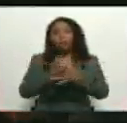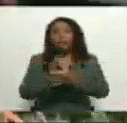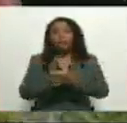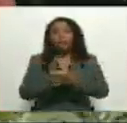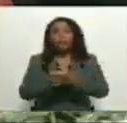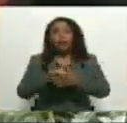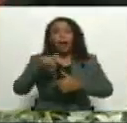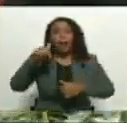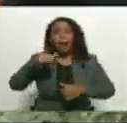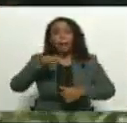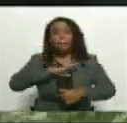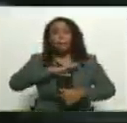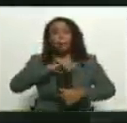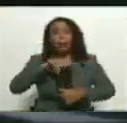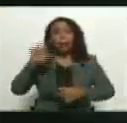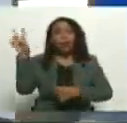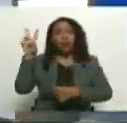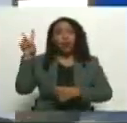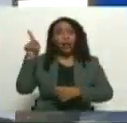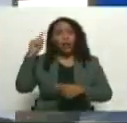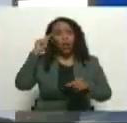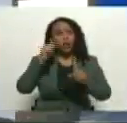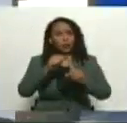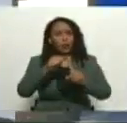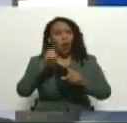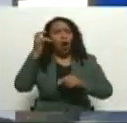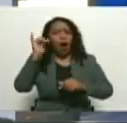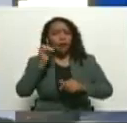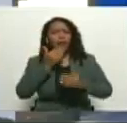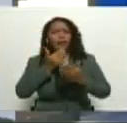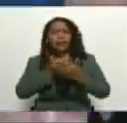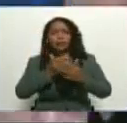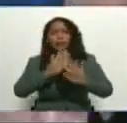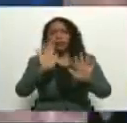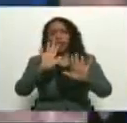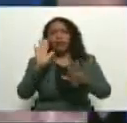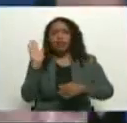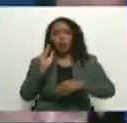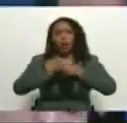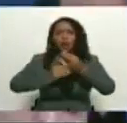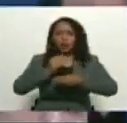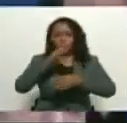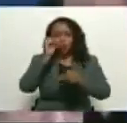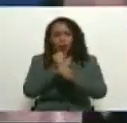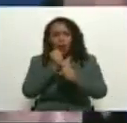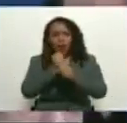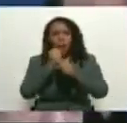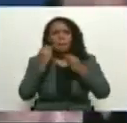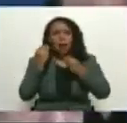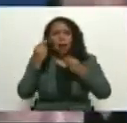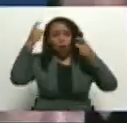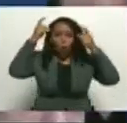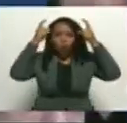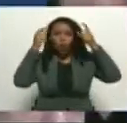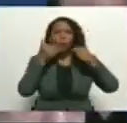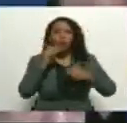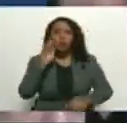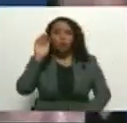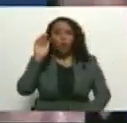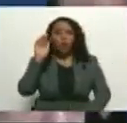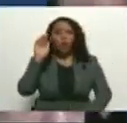una de las metas que tenemos nosotros y gracias allá venimos trabajando, haciendo el esfuerzo para que el oso frontino en los próximos años podamos